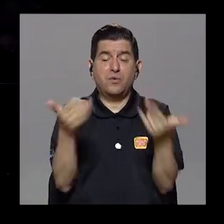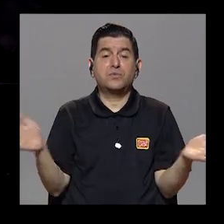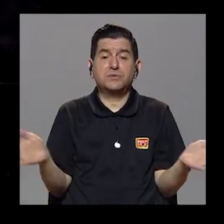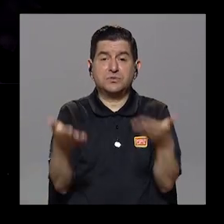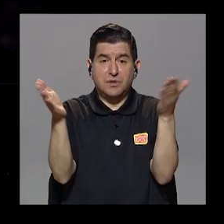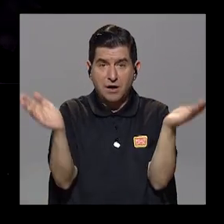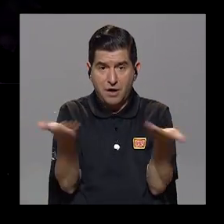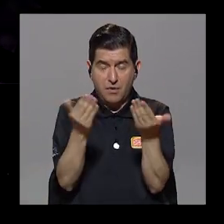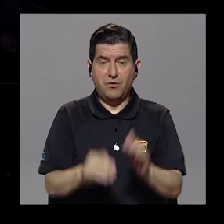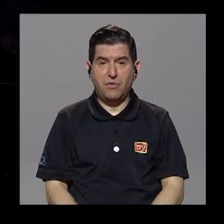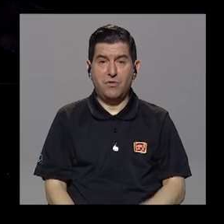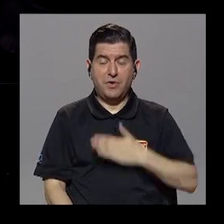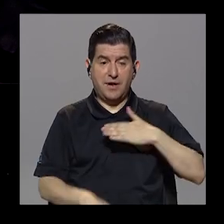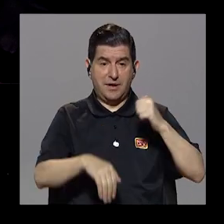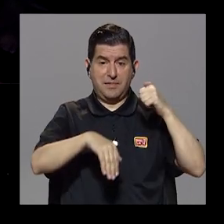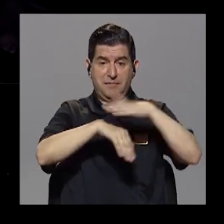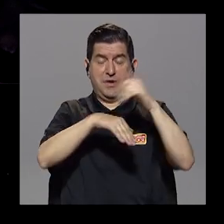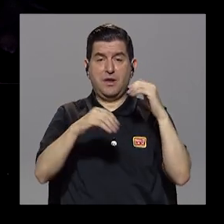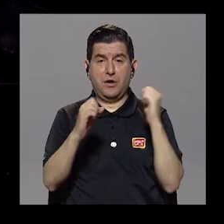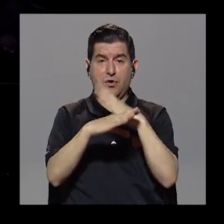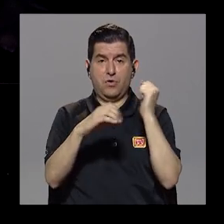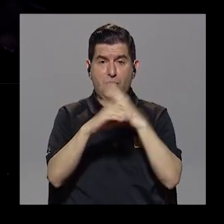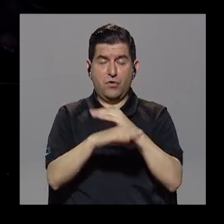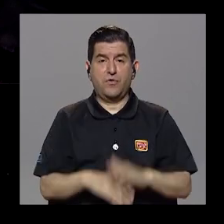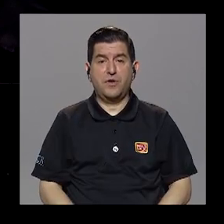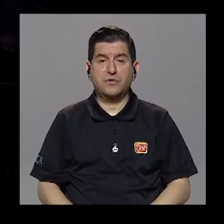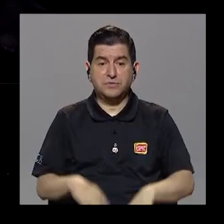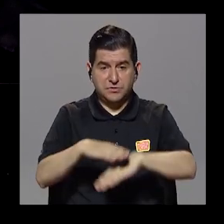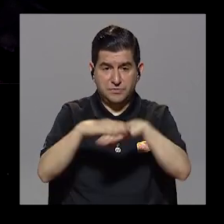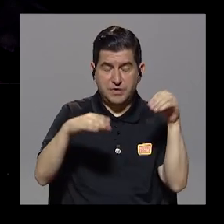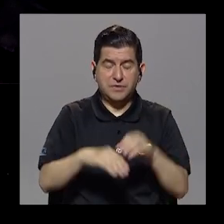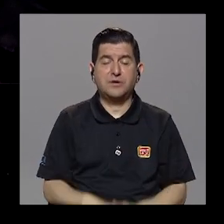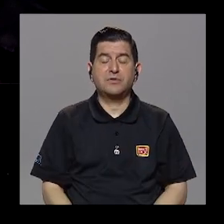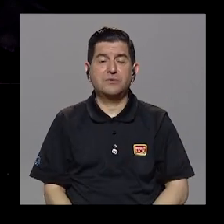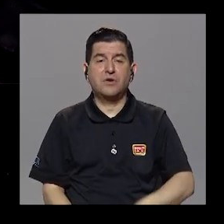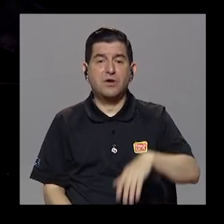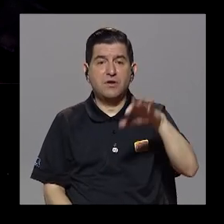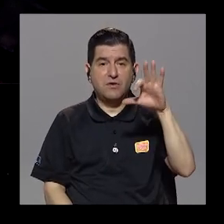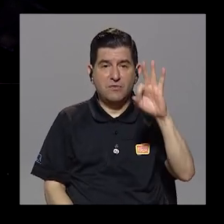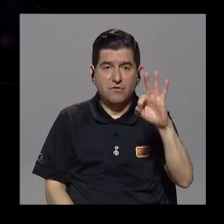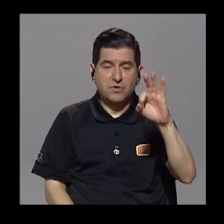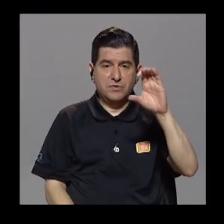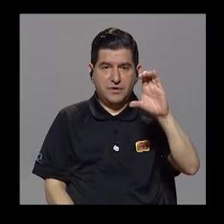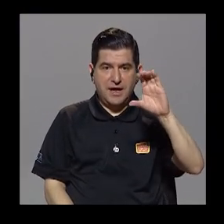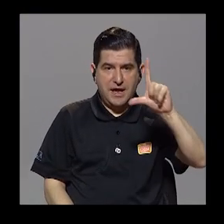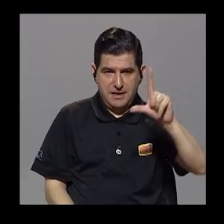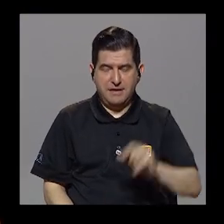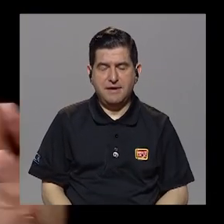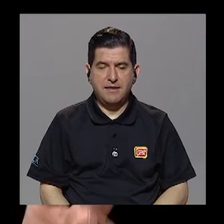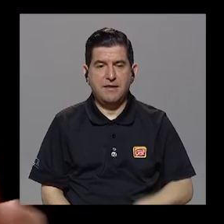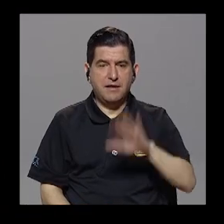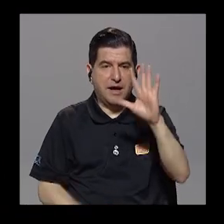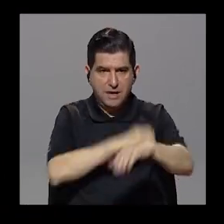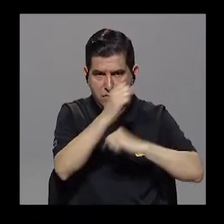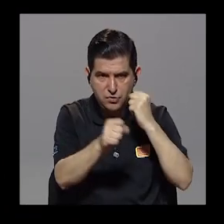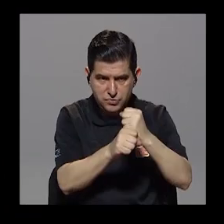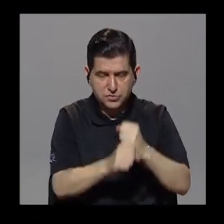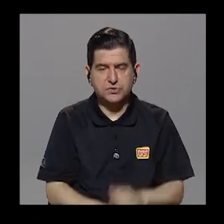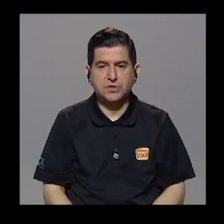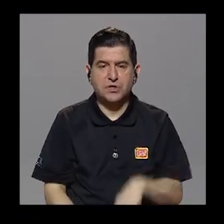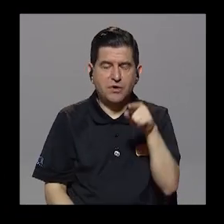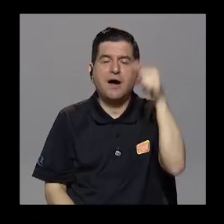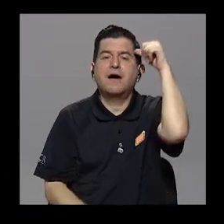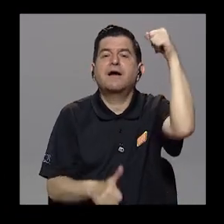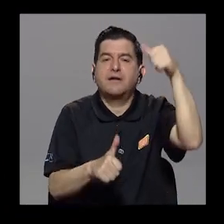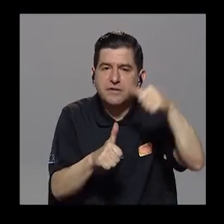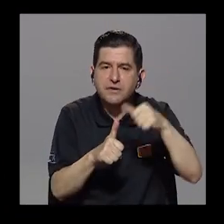ahora promueven mucho, inclusive envían correos electrónicos para que hagamos el retiro del Fondo de Capitalización Laboral. Uh-huh. E inclusive cada 5 lustros nos hacen